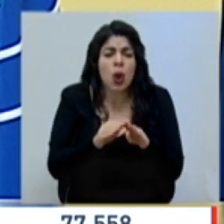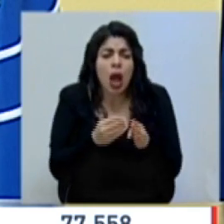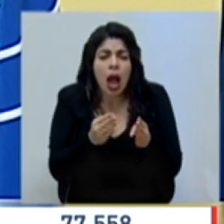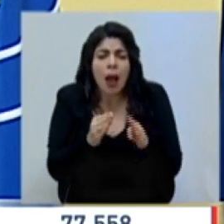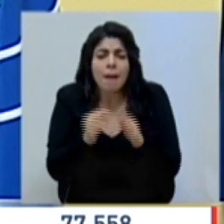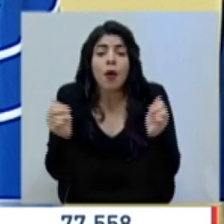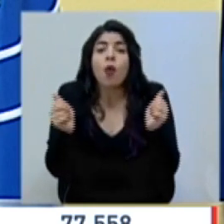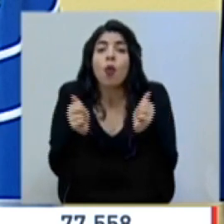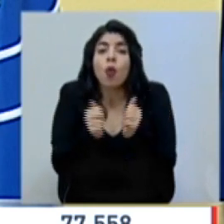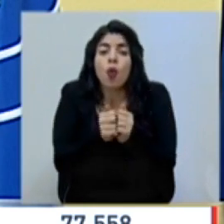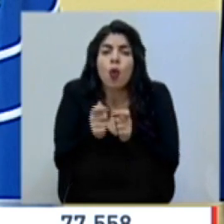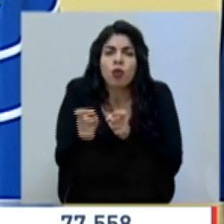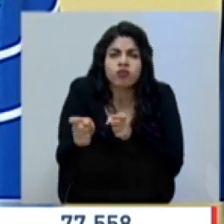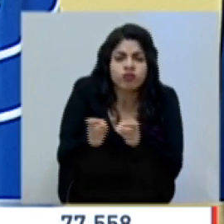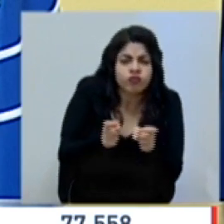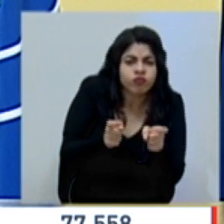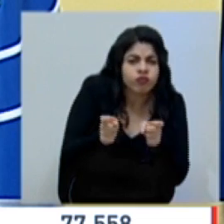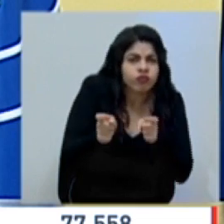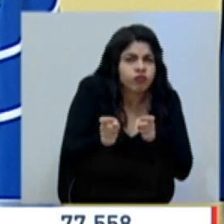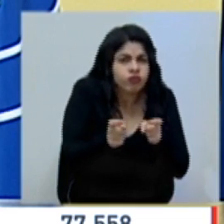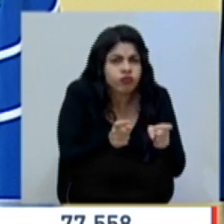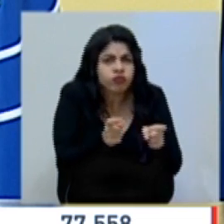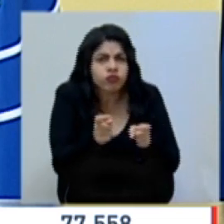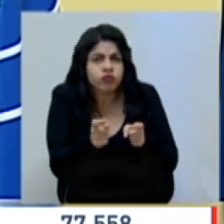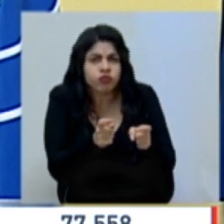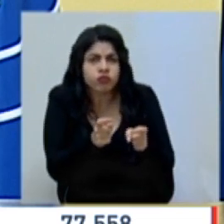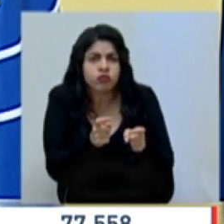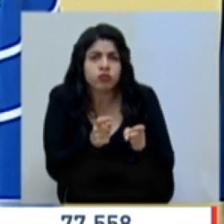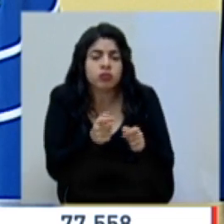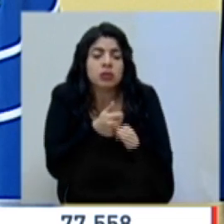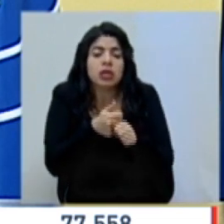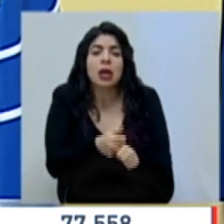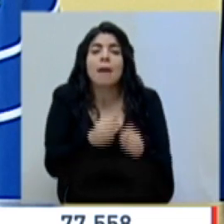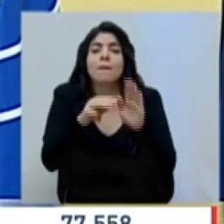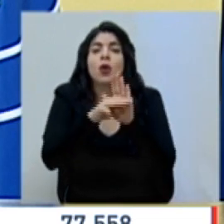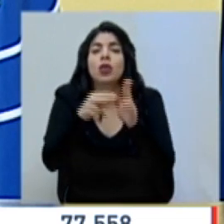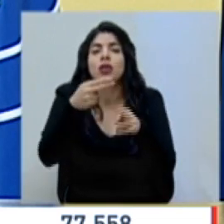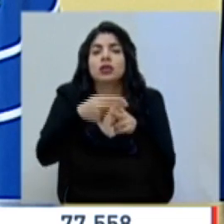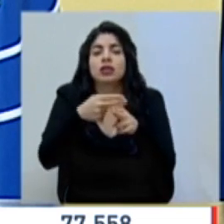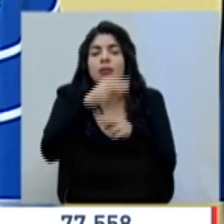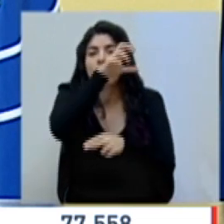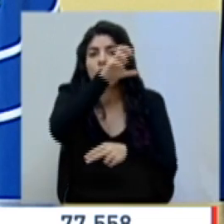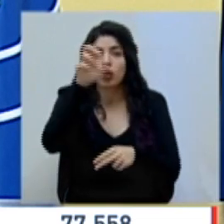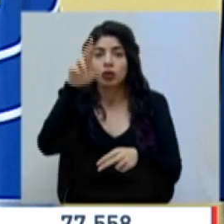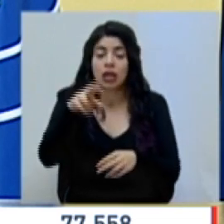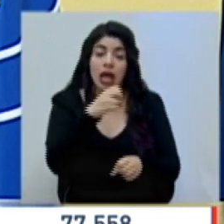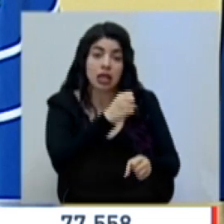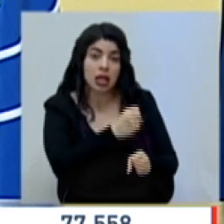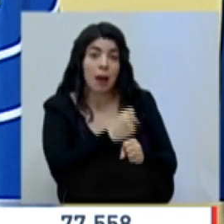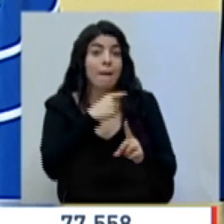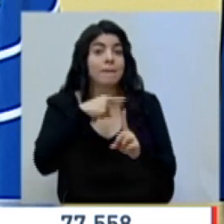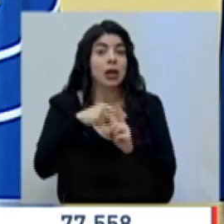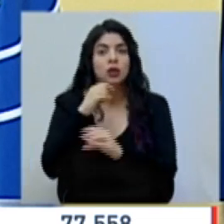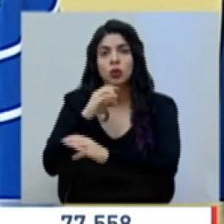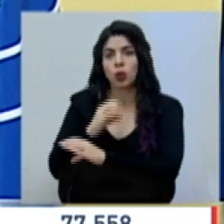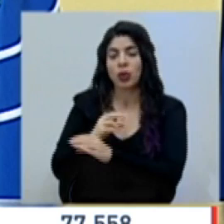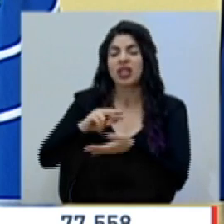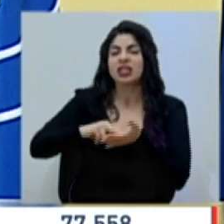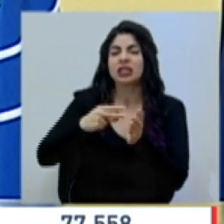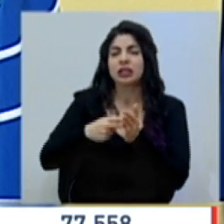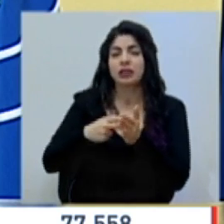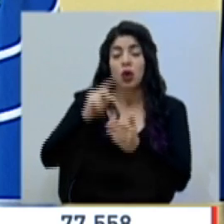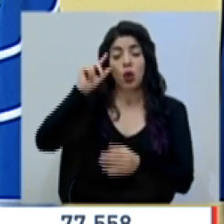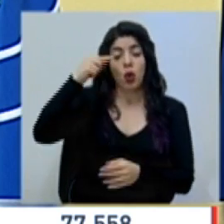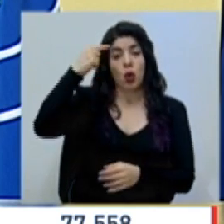controlada, trabajando bajo el modelo Costa Rica trabaja y se cuida, un modelo de gestión compartida